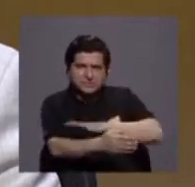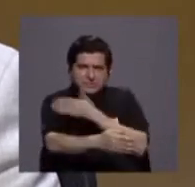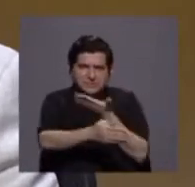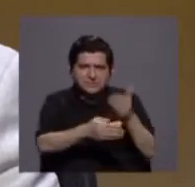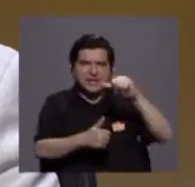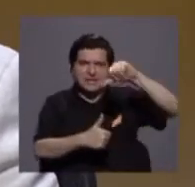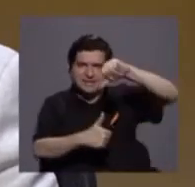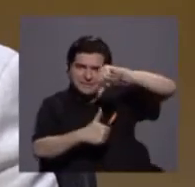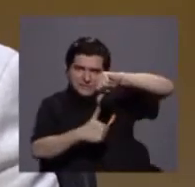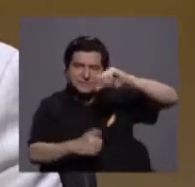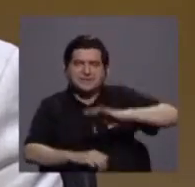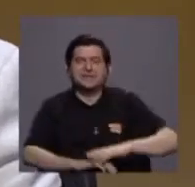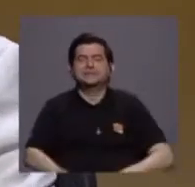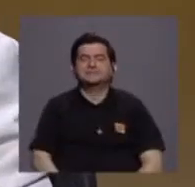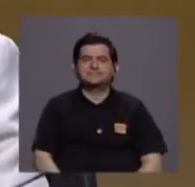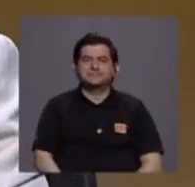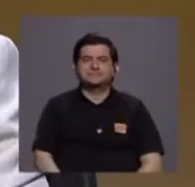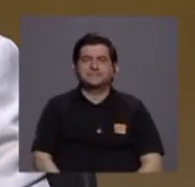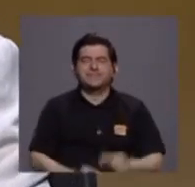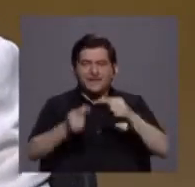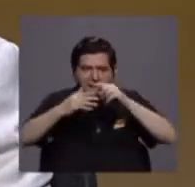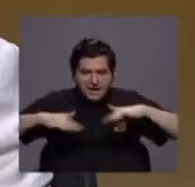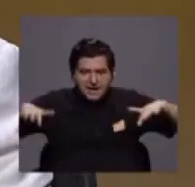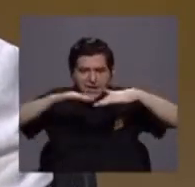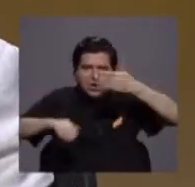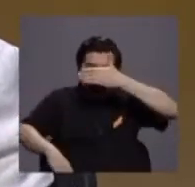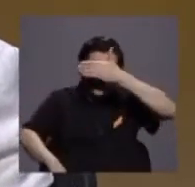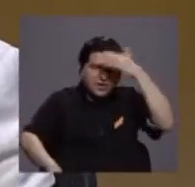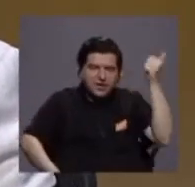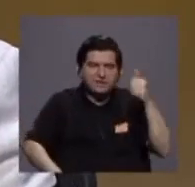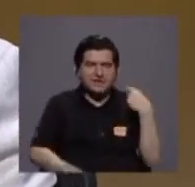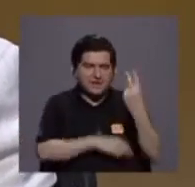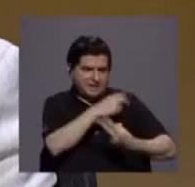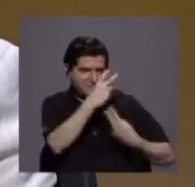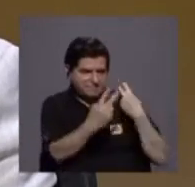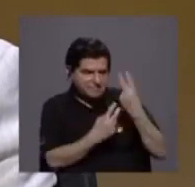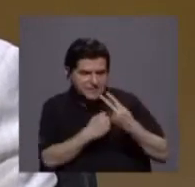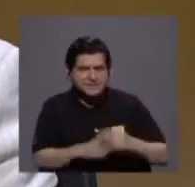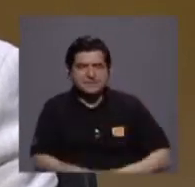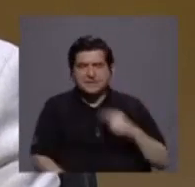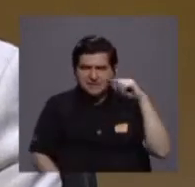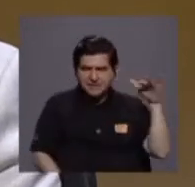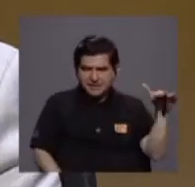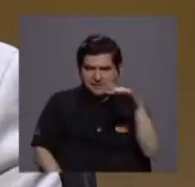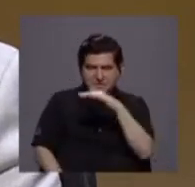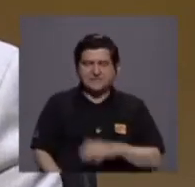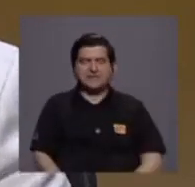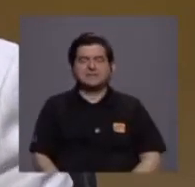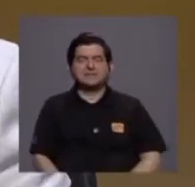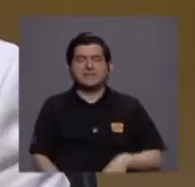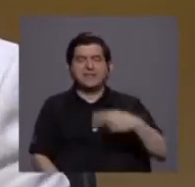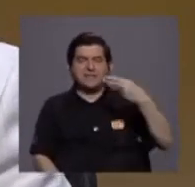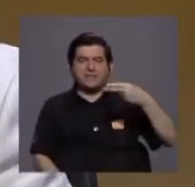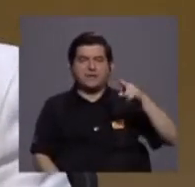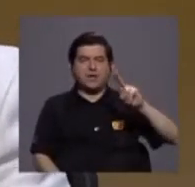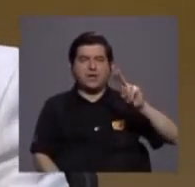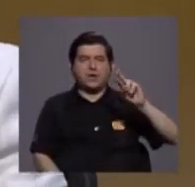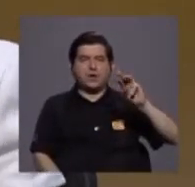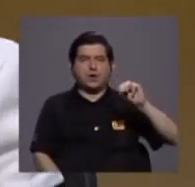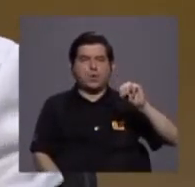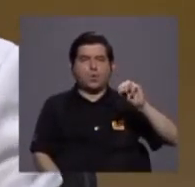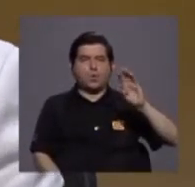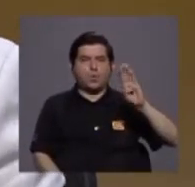en Centroamérica, las geografías olvidadas, el viaje y el paisaje humboldtianos. Ese es el título que le di